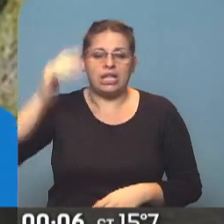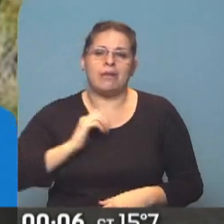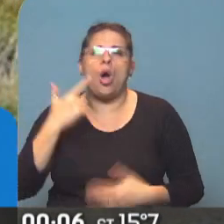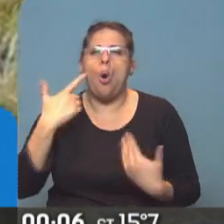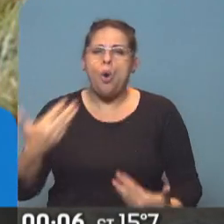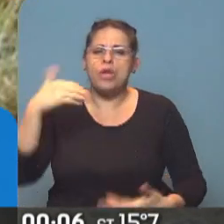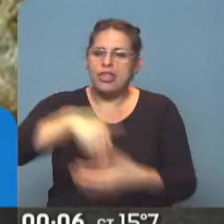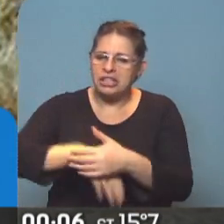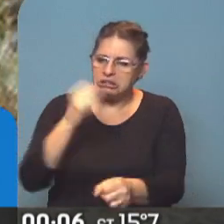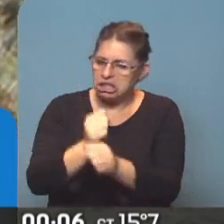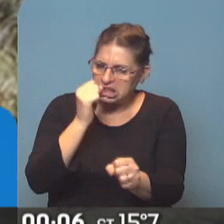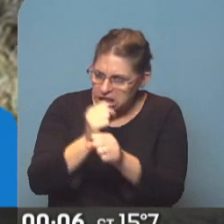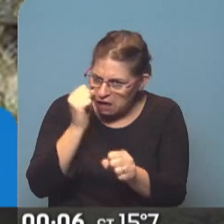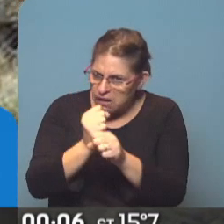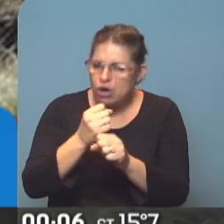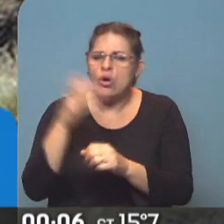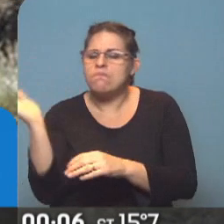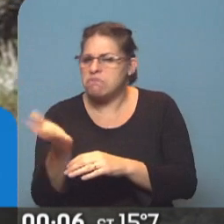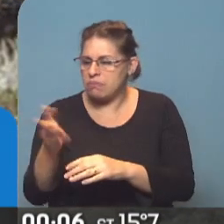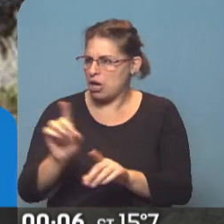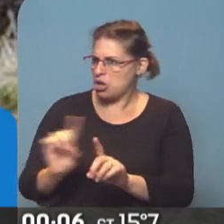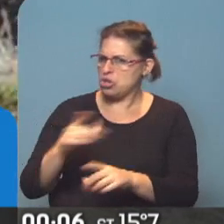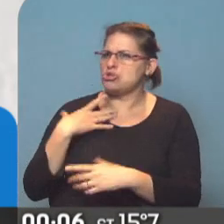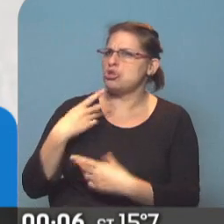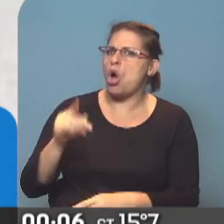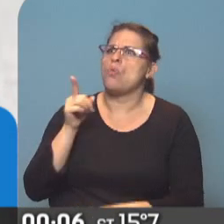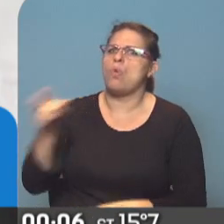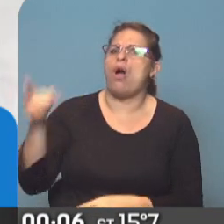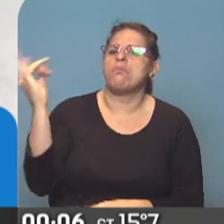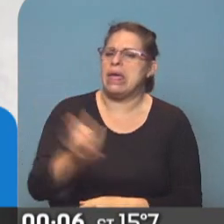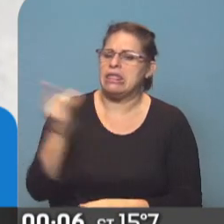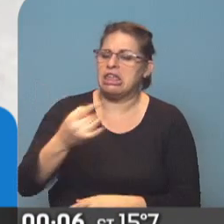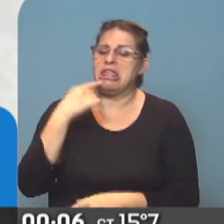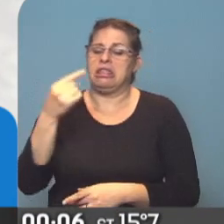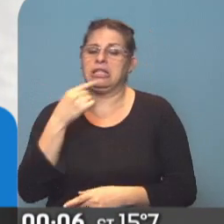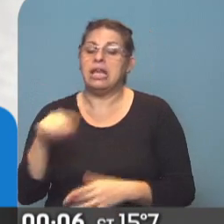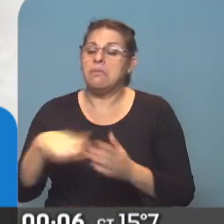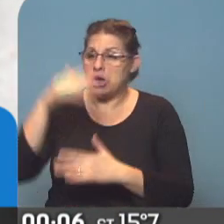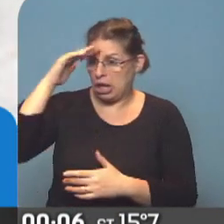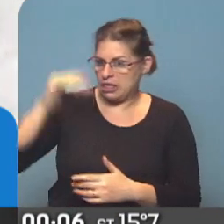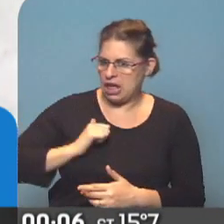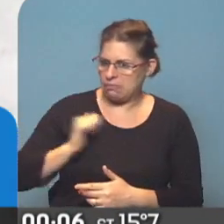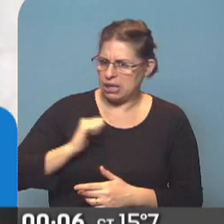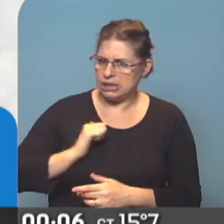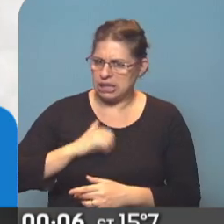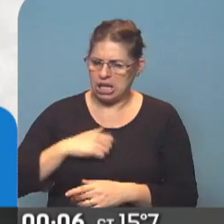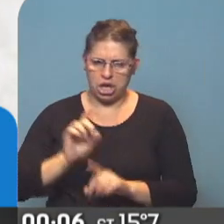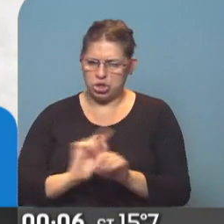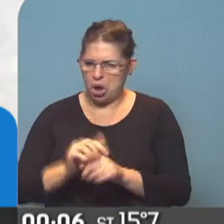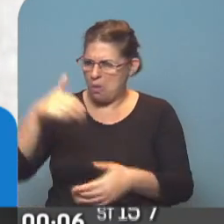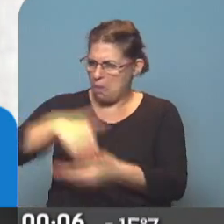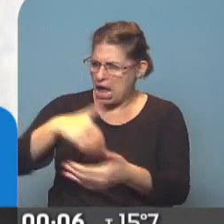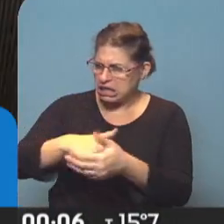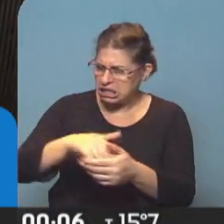en el operativo, está en todo. No, usted miente, decía la gendarmería, no hay constancia que haya